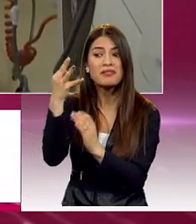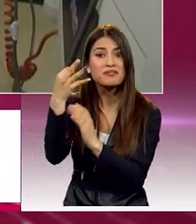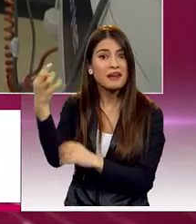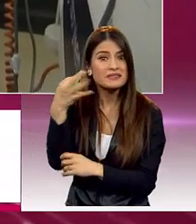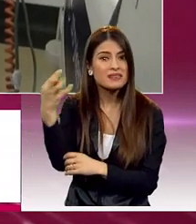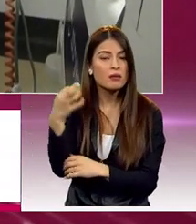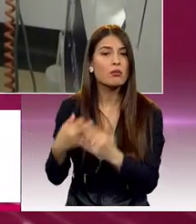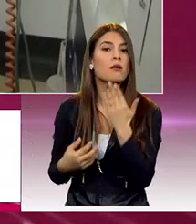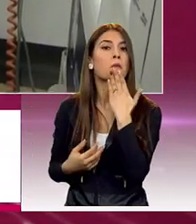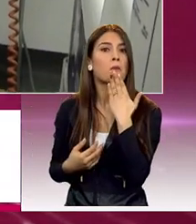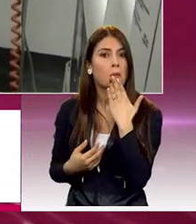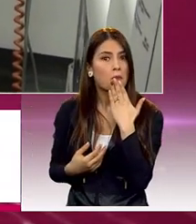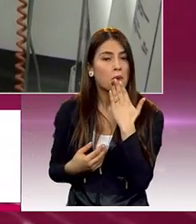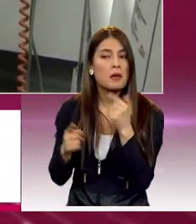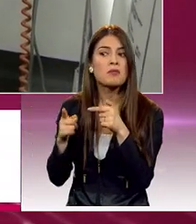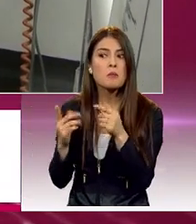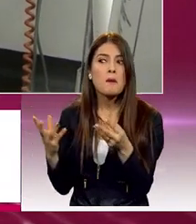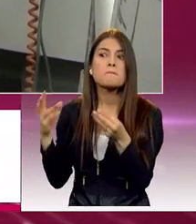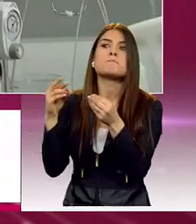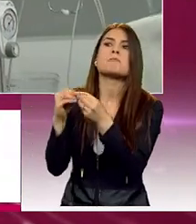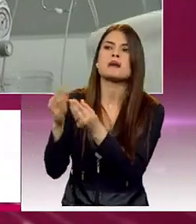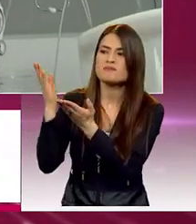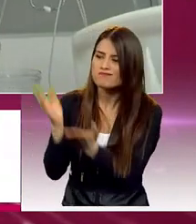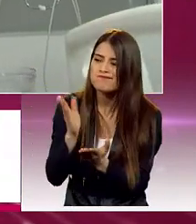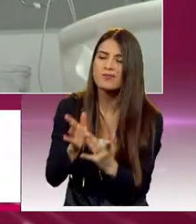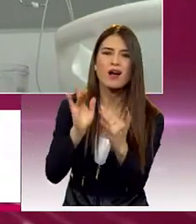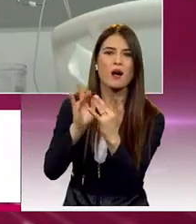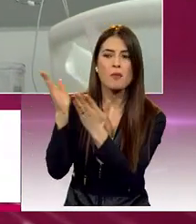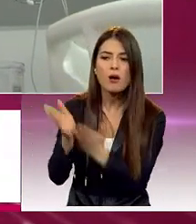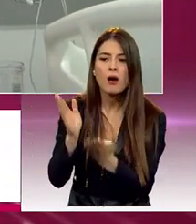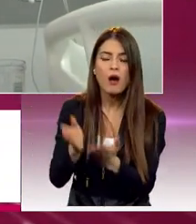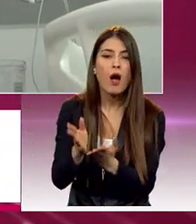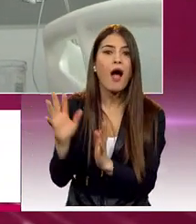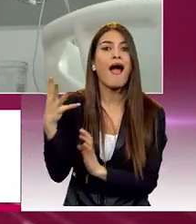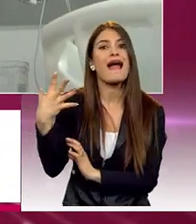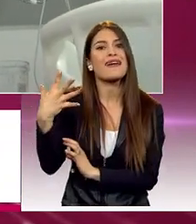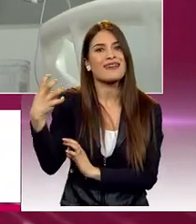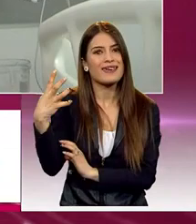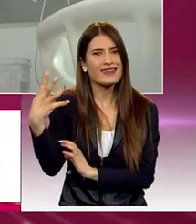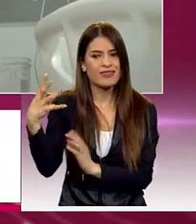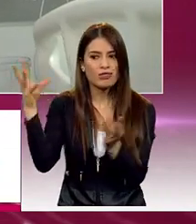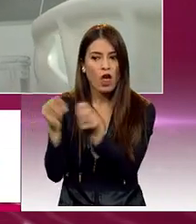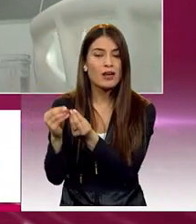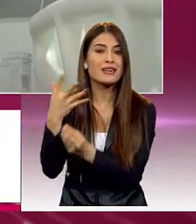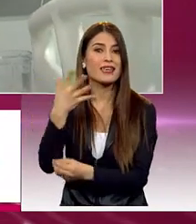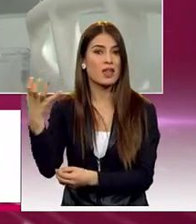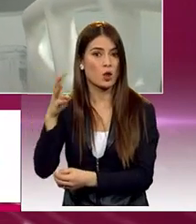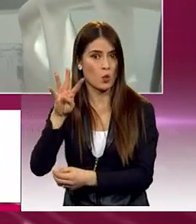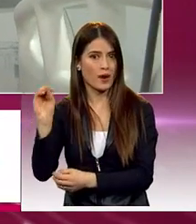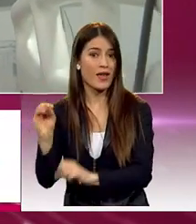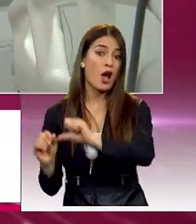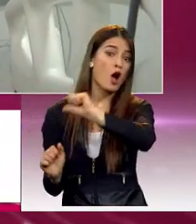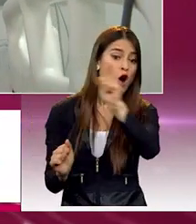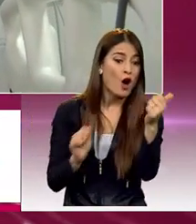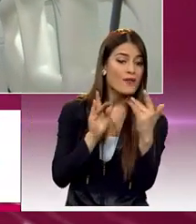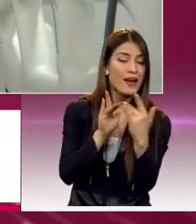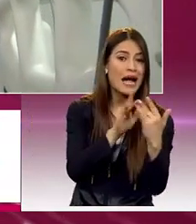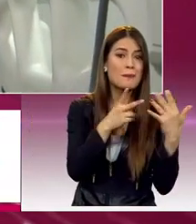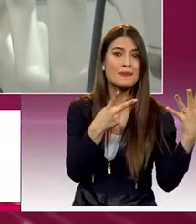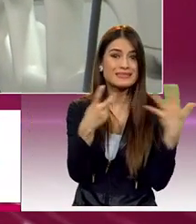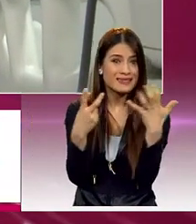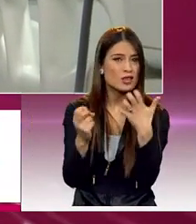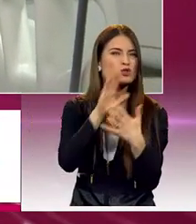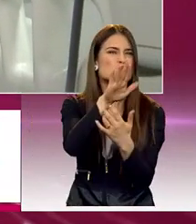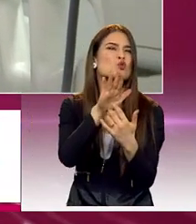a 540. Ojo, las 700 otras que atienden otras patologías están allá y